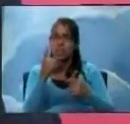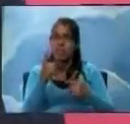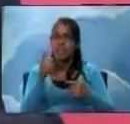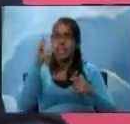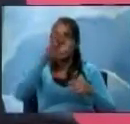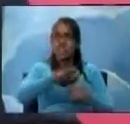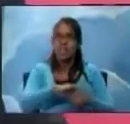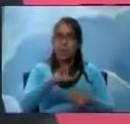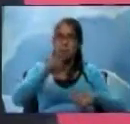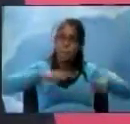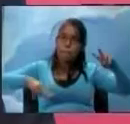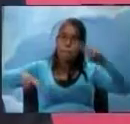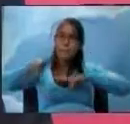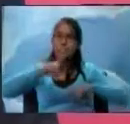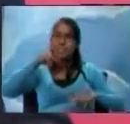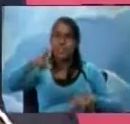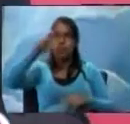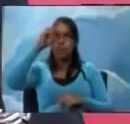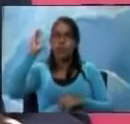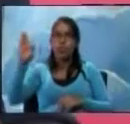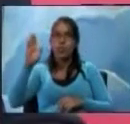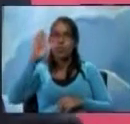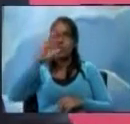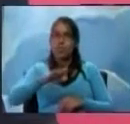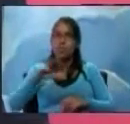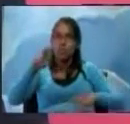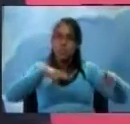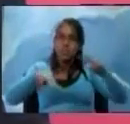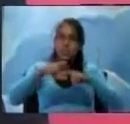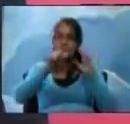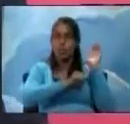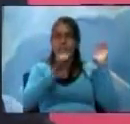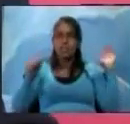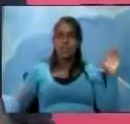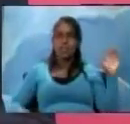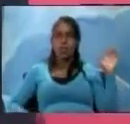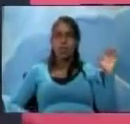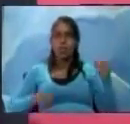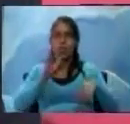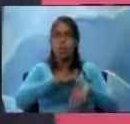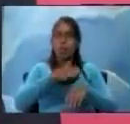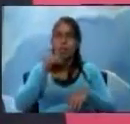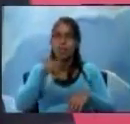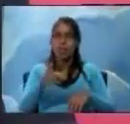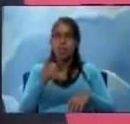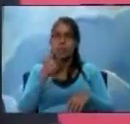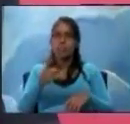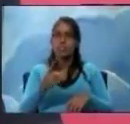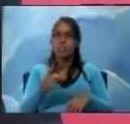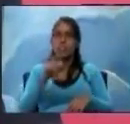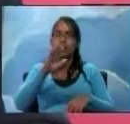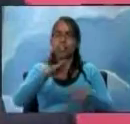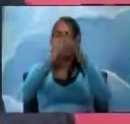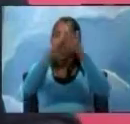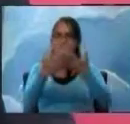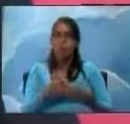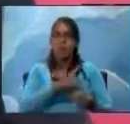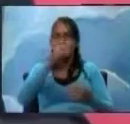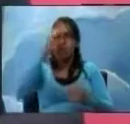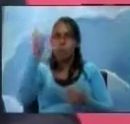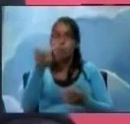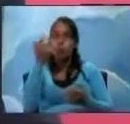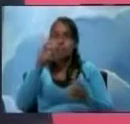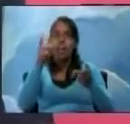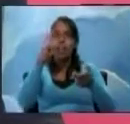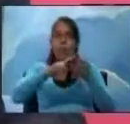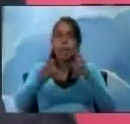desahuciado, estamos visitando a Dios, estamos visitando al Señor Jesús, porque Él lo dice también a través de la palabra,